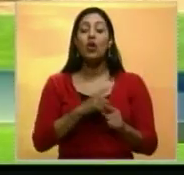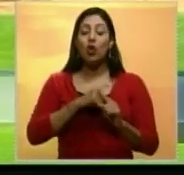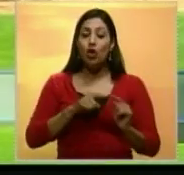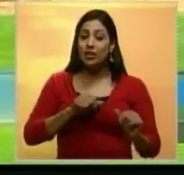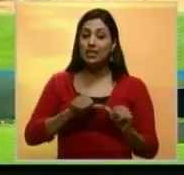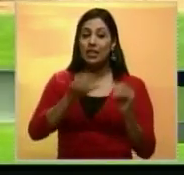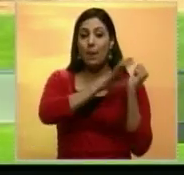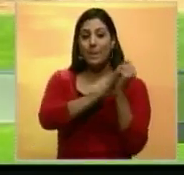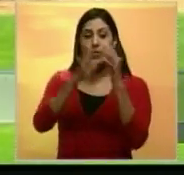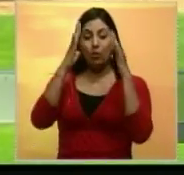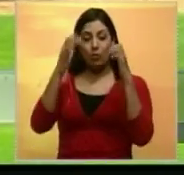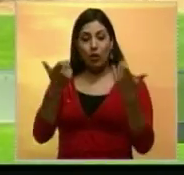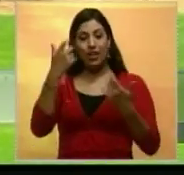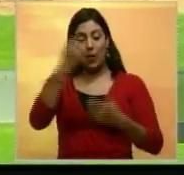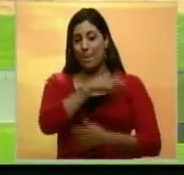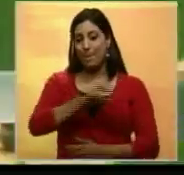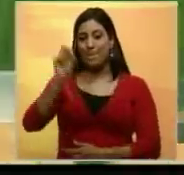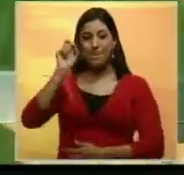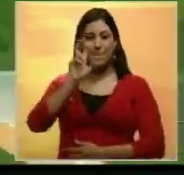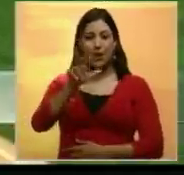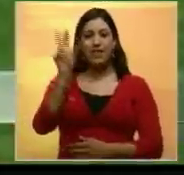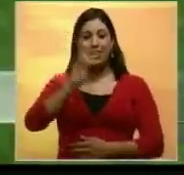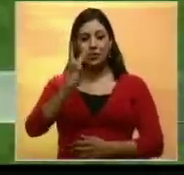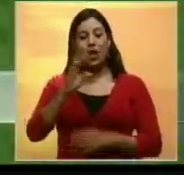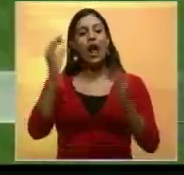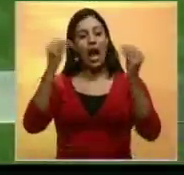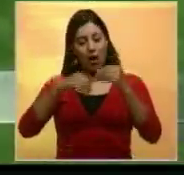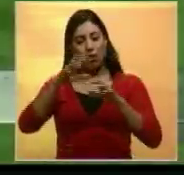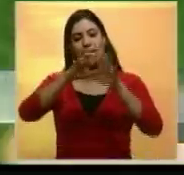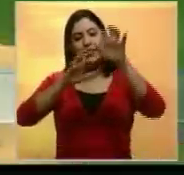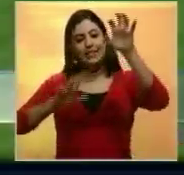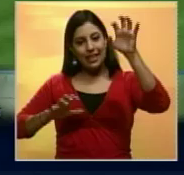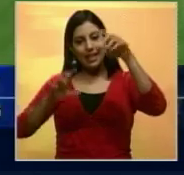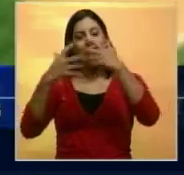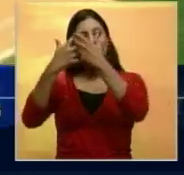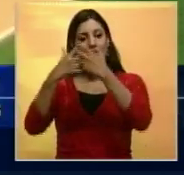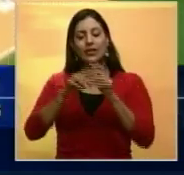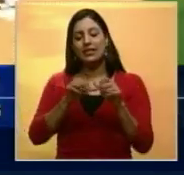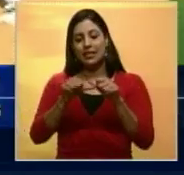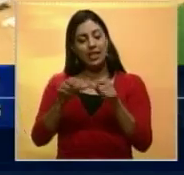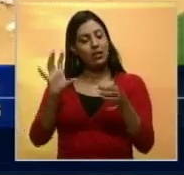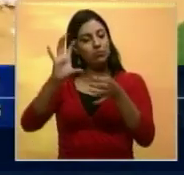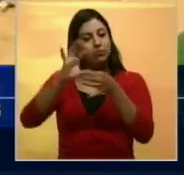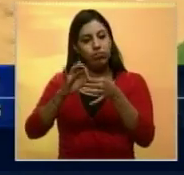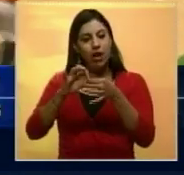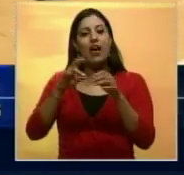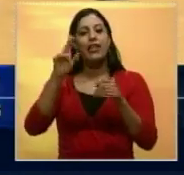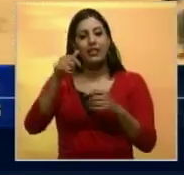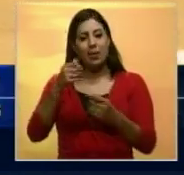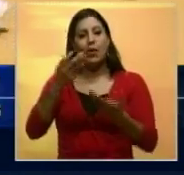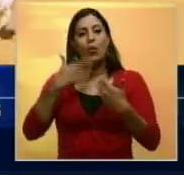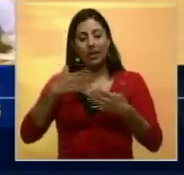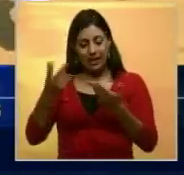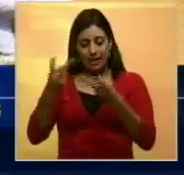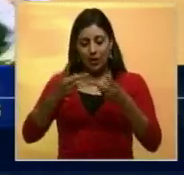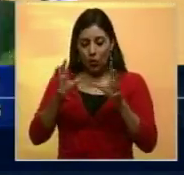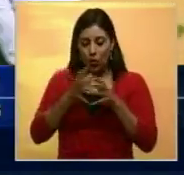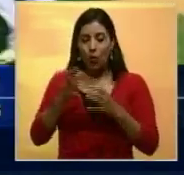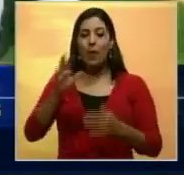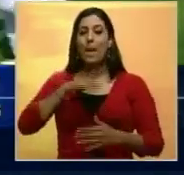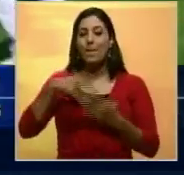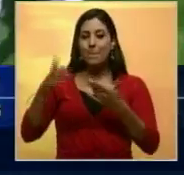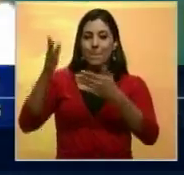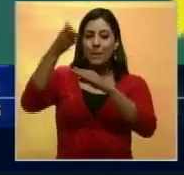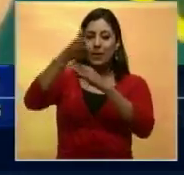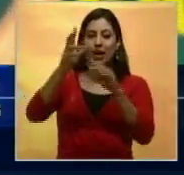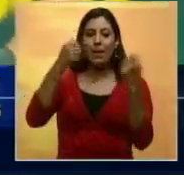Seguimos con béisbol porque el lanzador venezolano Eduard Mujica acordó con los Tigres de Detroit para mantenerse en las ligas menores y recibió la invitación del equipo grande para